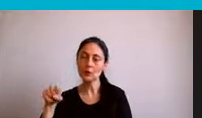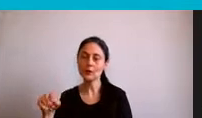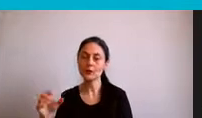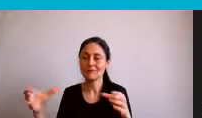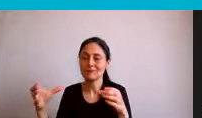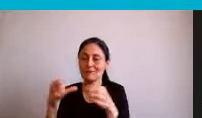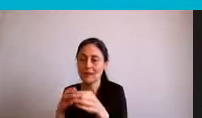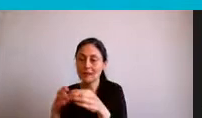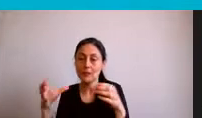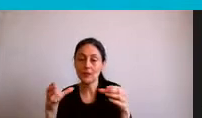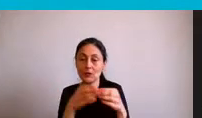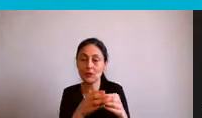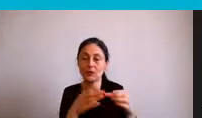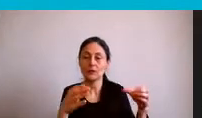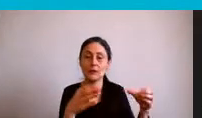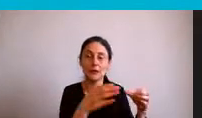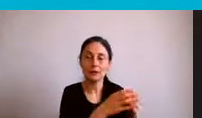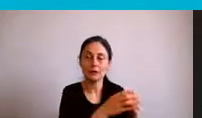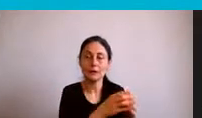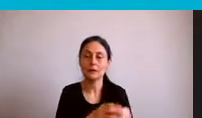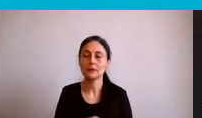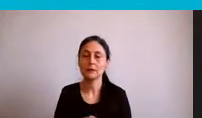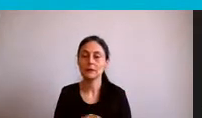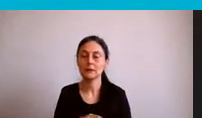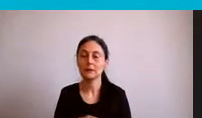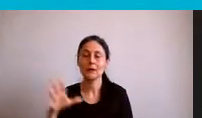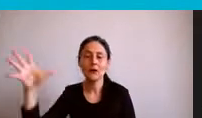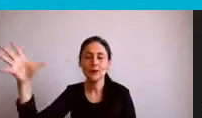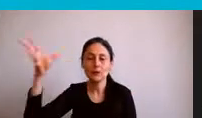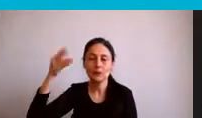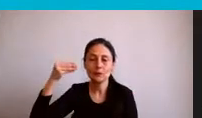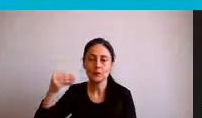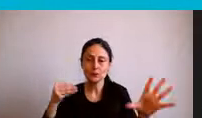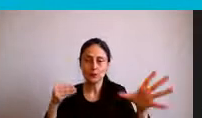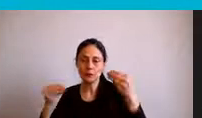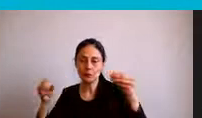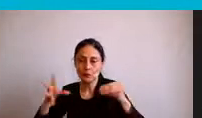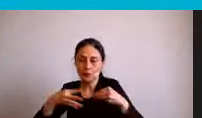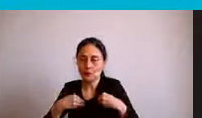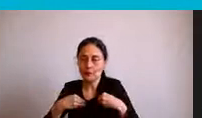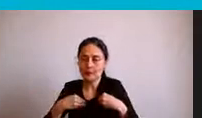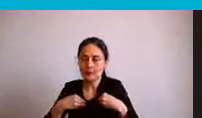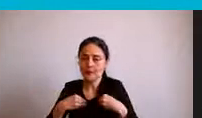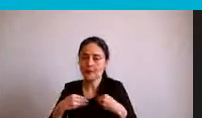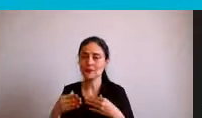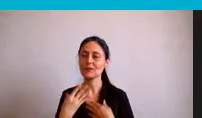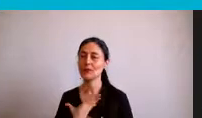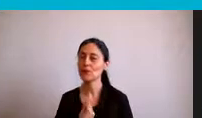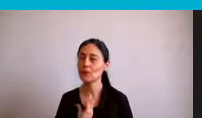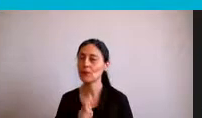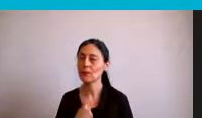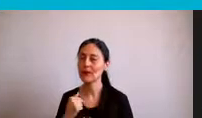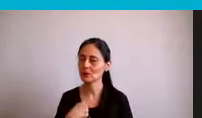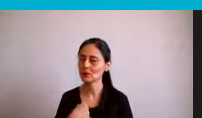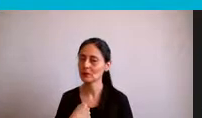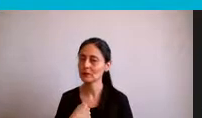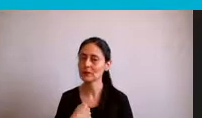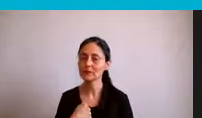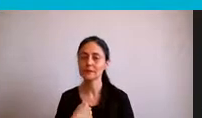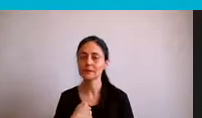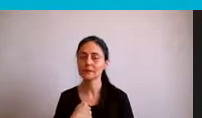veces, que generan entonces, o que pueden generar más bien estos sintomatologías. Y eso, si se mantiene de